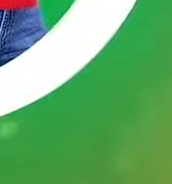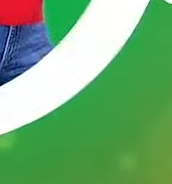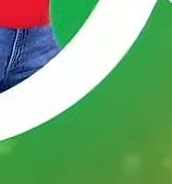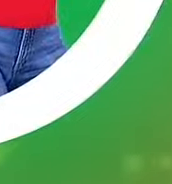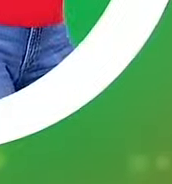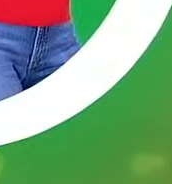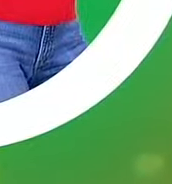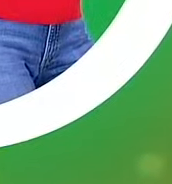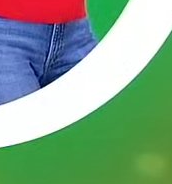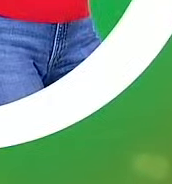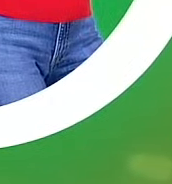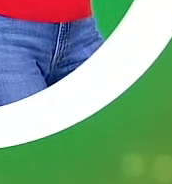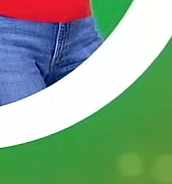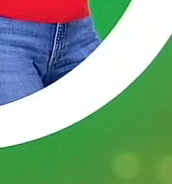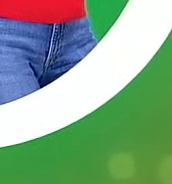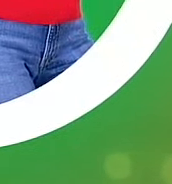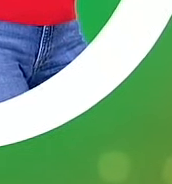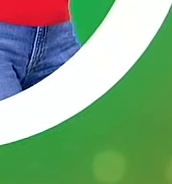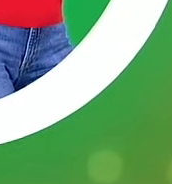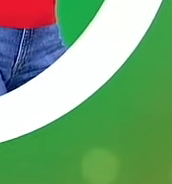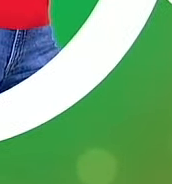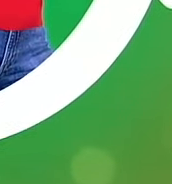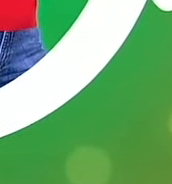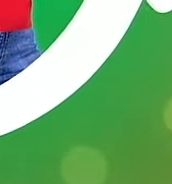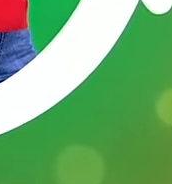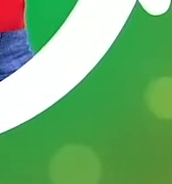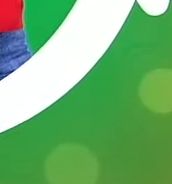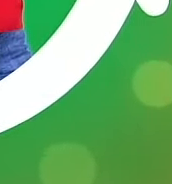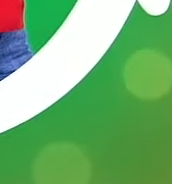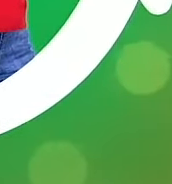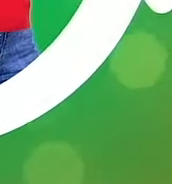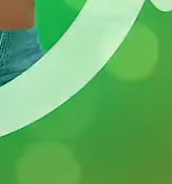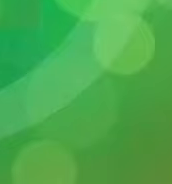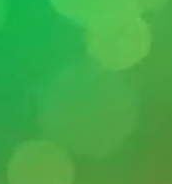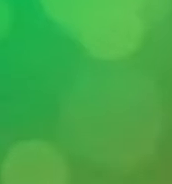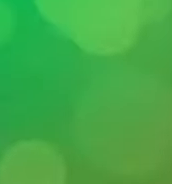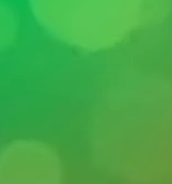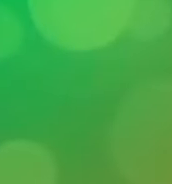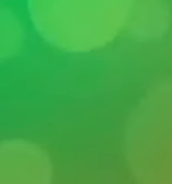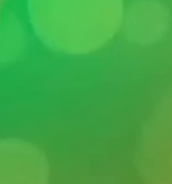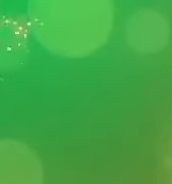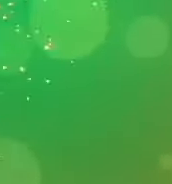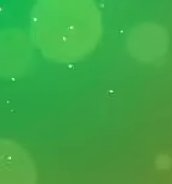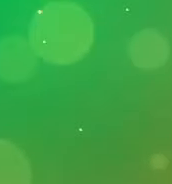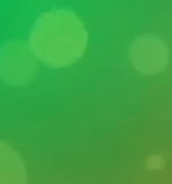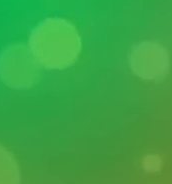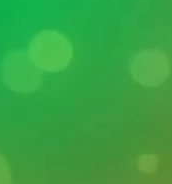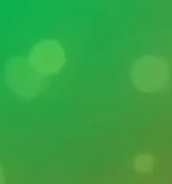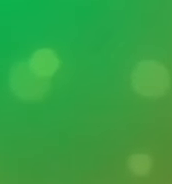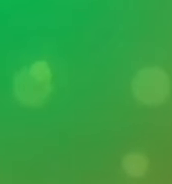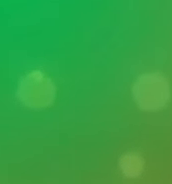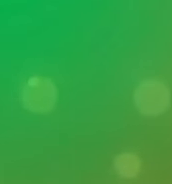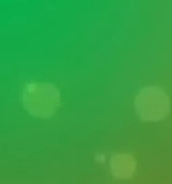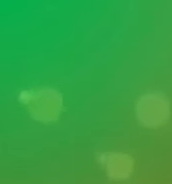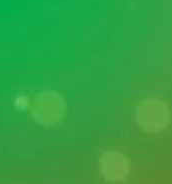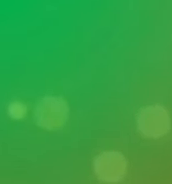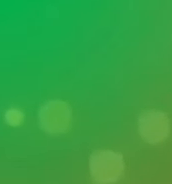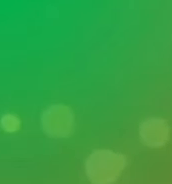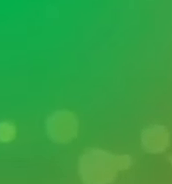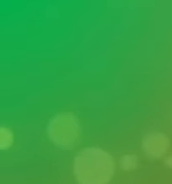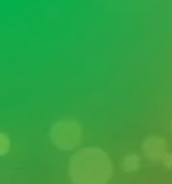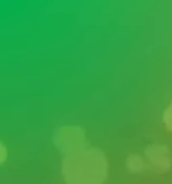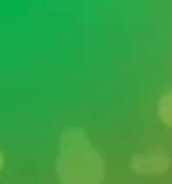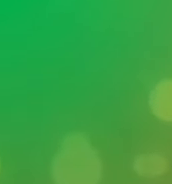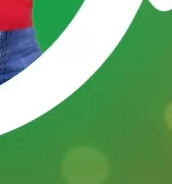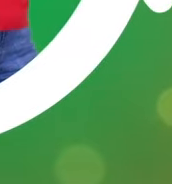¡Ay, qué bonito! Yo me gané la Loto. Nos vemos en el próximo sorteo Loto. ¡Loto!